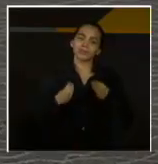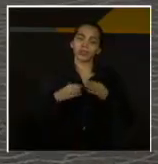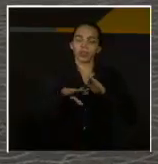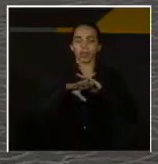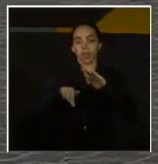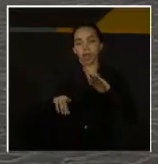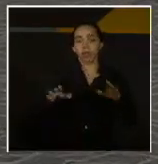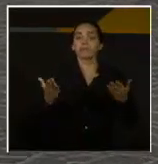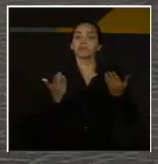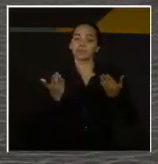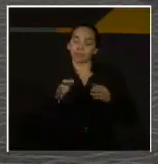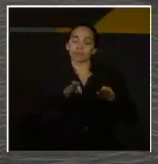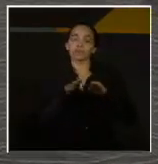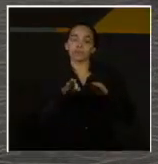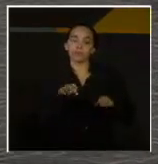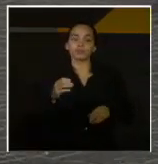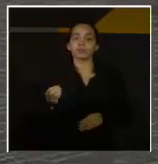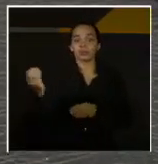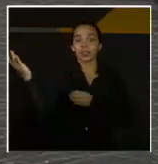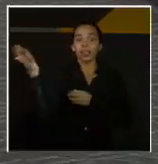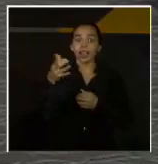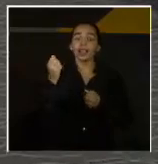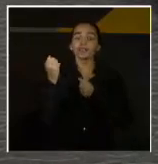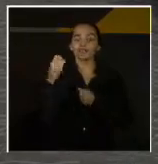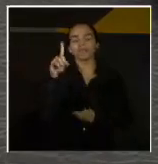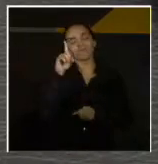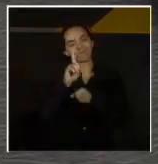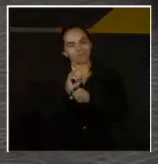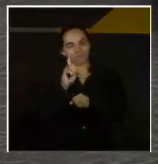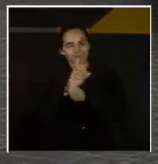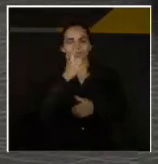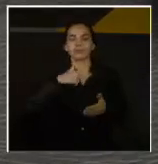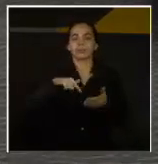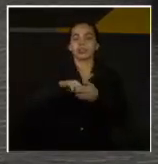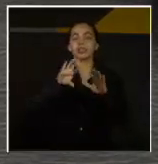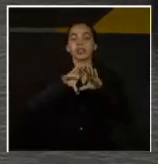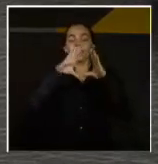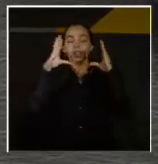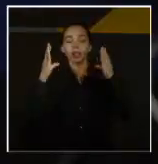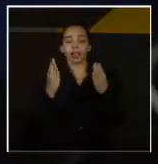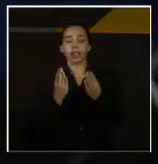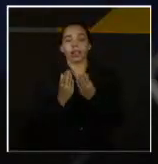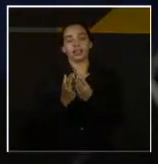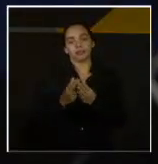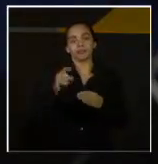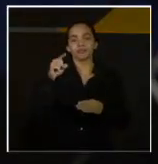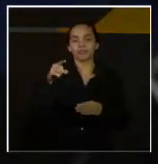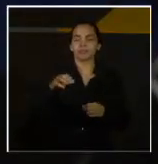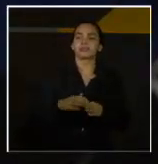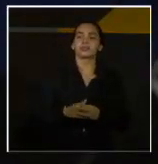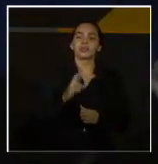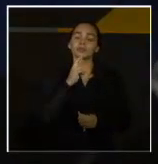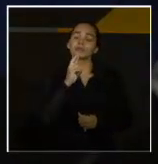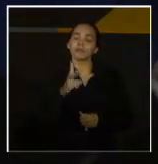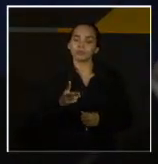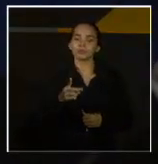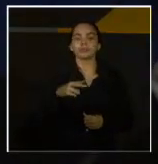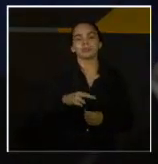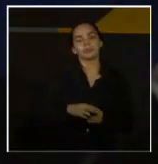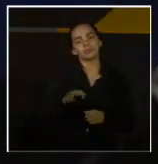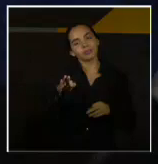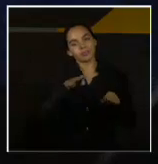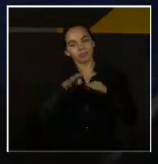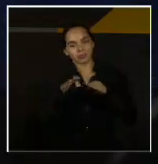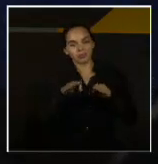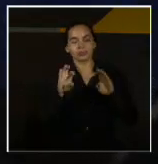creamos programas que fueron premiados en el, como el primer lugar nacional en esa materia, como fue la estrategia Mejorar. Y